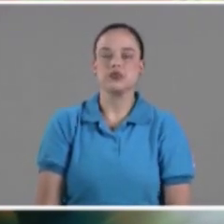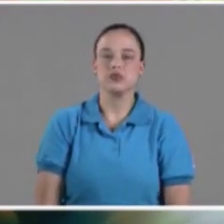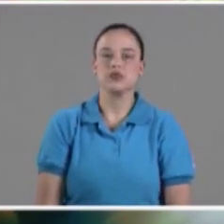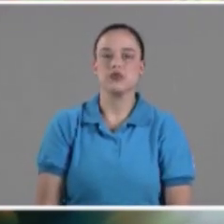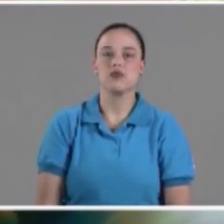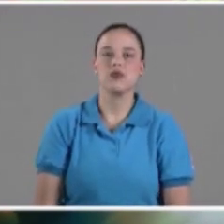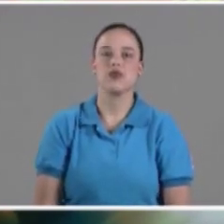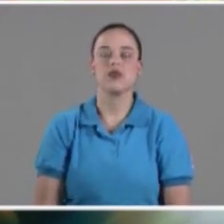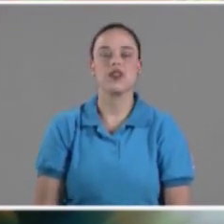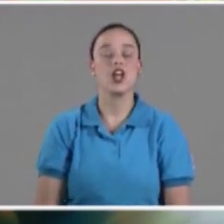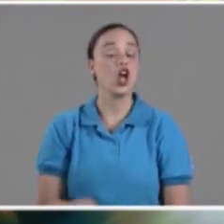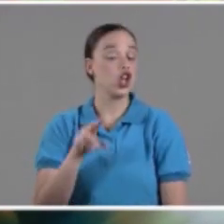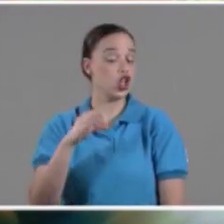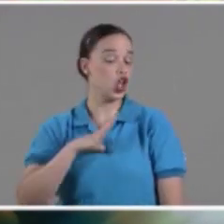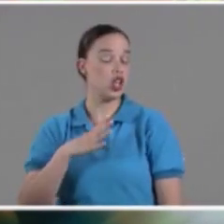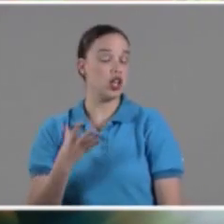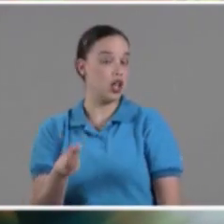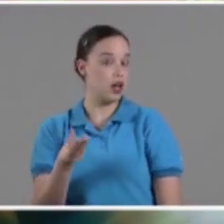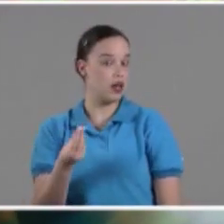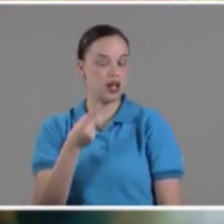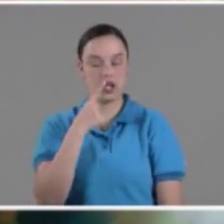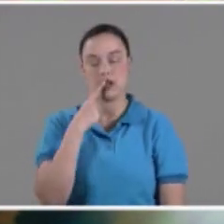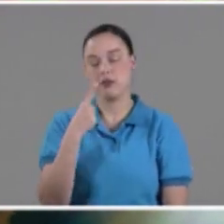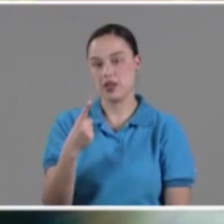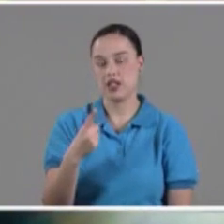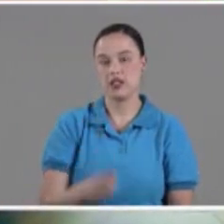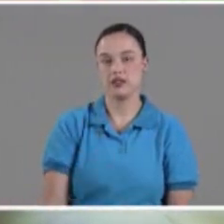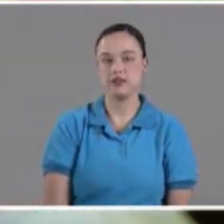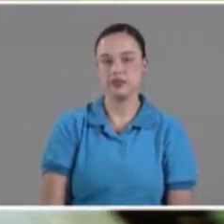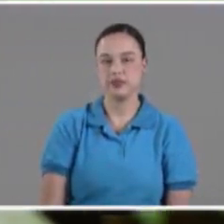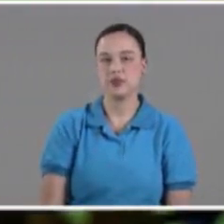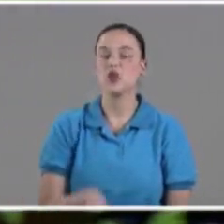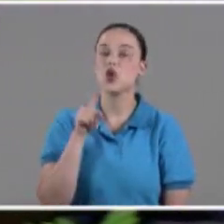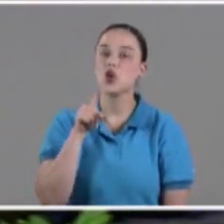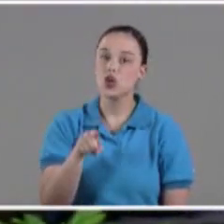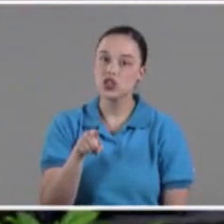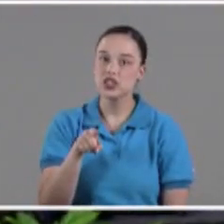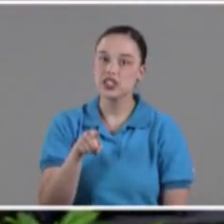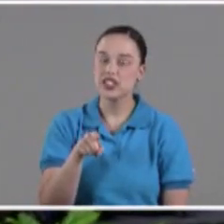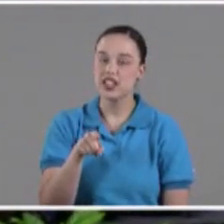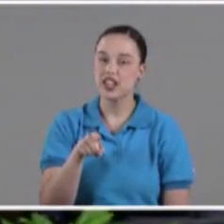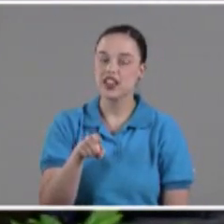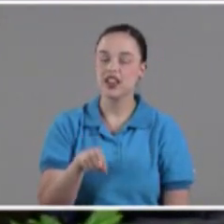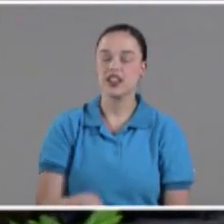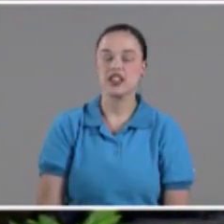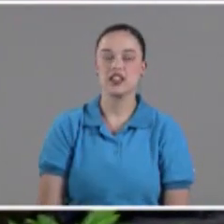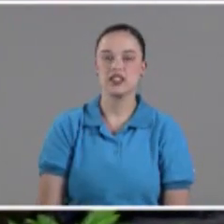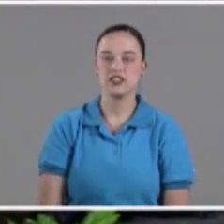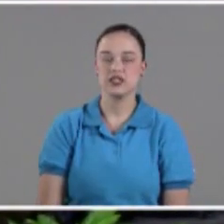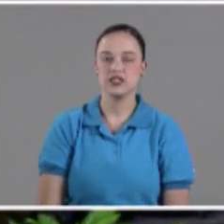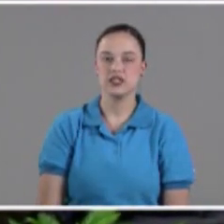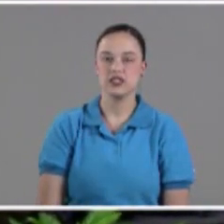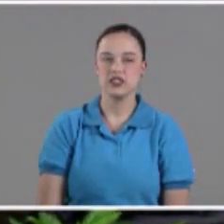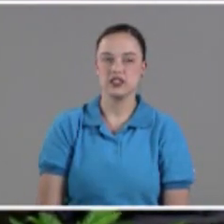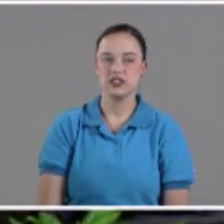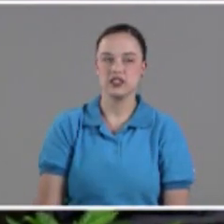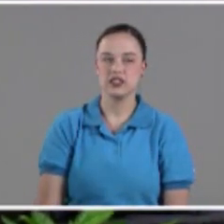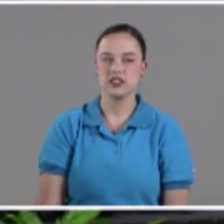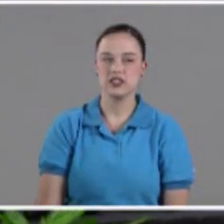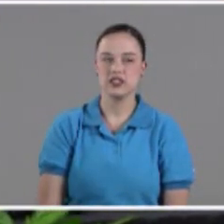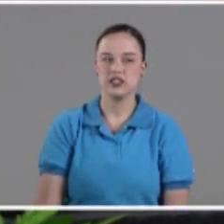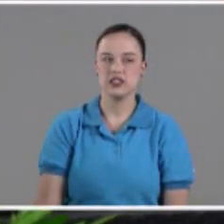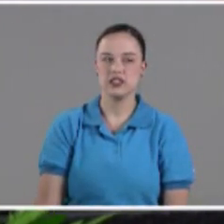no tenga miedo la mire pues mire usted agarra volvamos a los jocotes